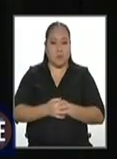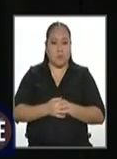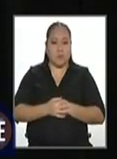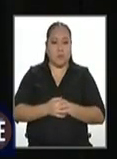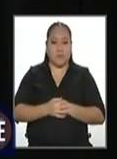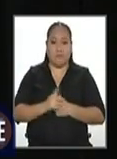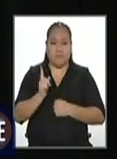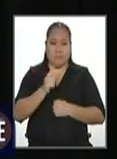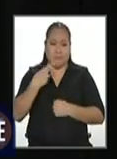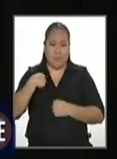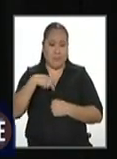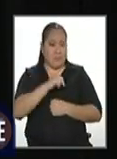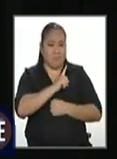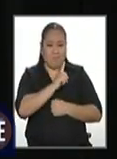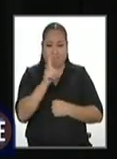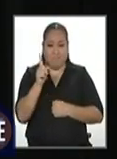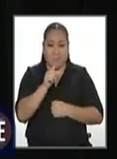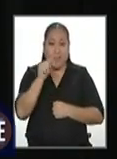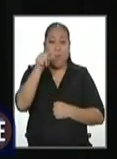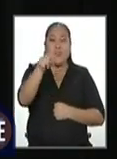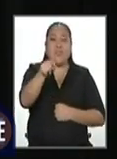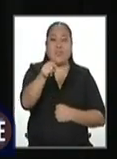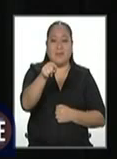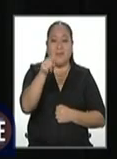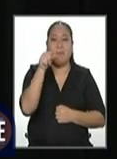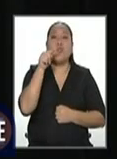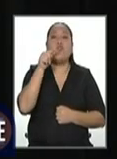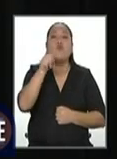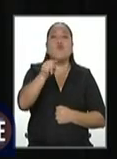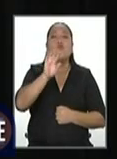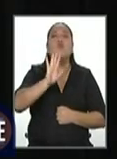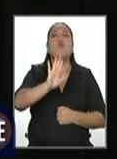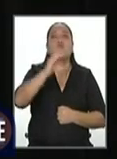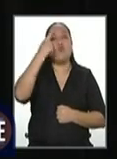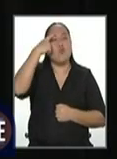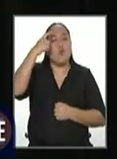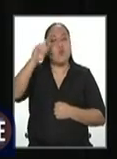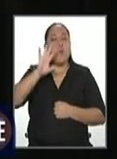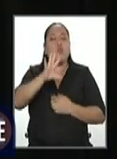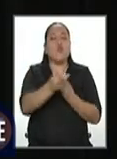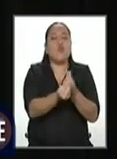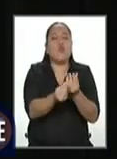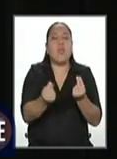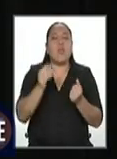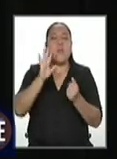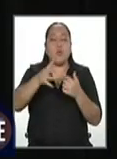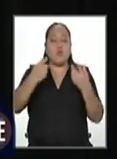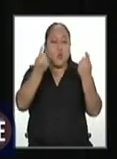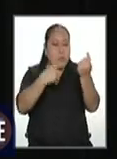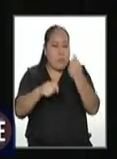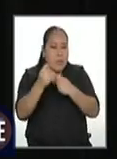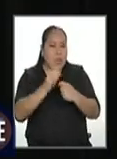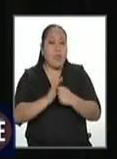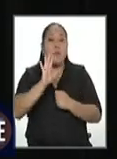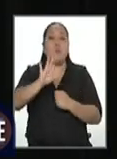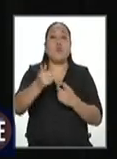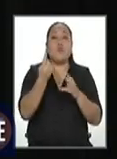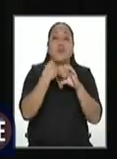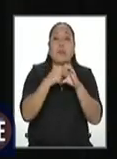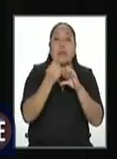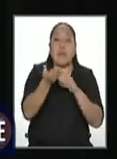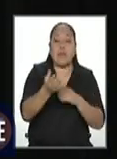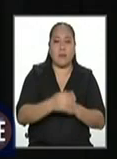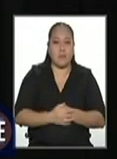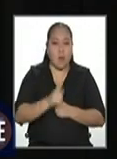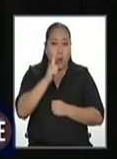No es por nosotros, es por ti, por tus sueños, por tu tierra, por tu bodega, por tus talleres. Para